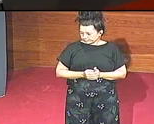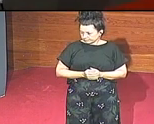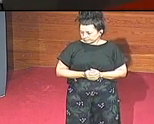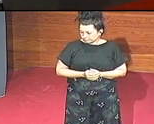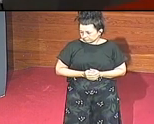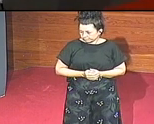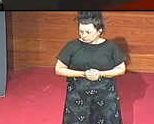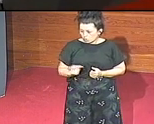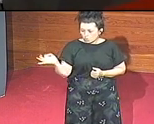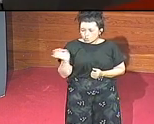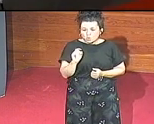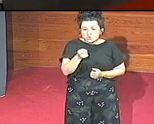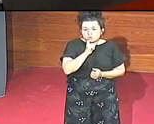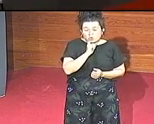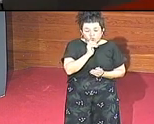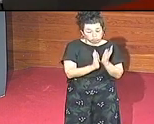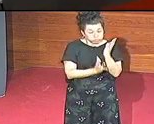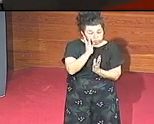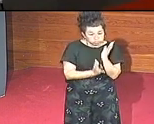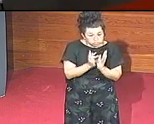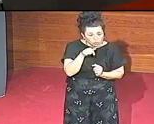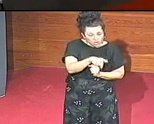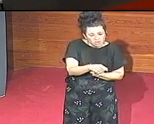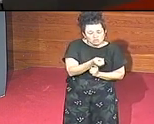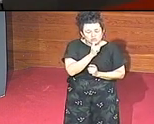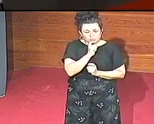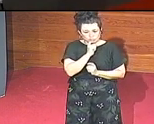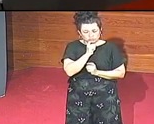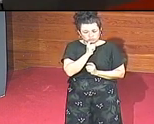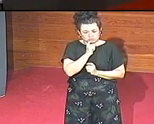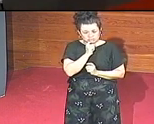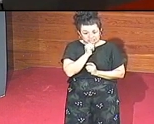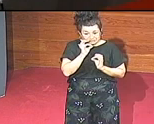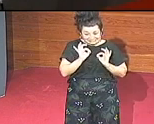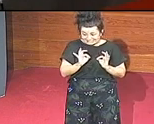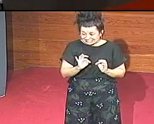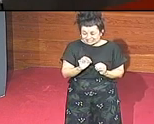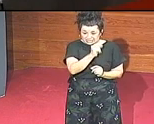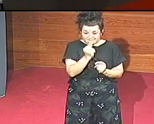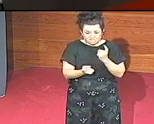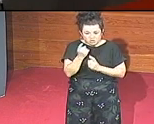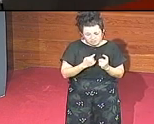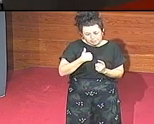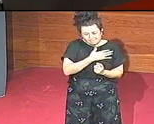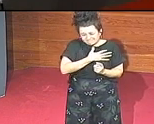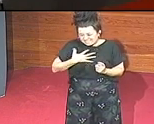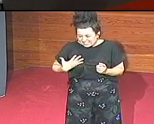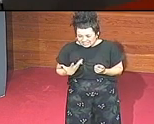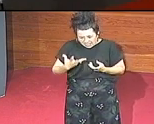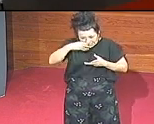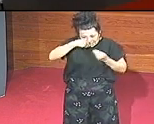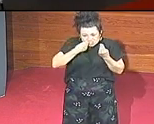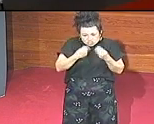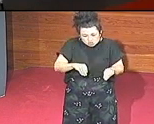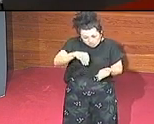como eran los crematorios pues habría sido una infografía en sí misma pero yo la quería encontrar dentro de la historia